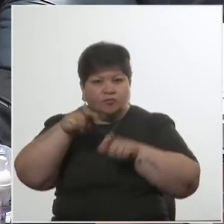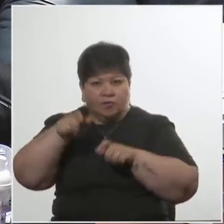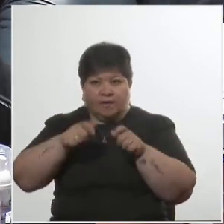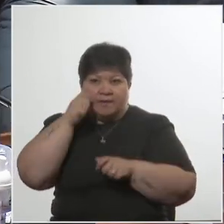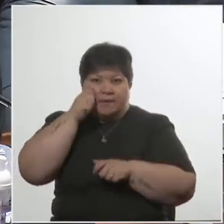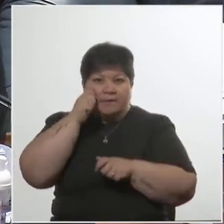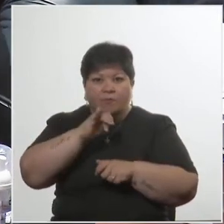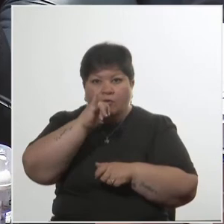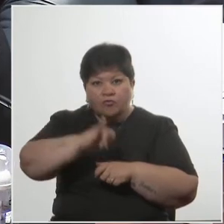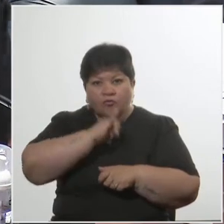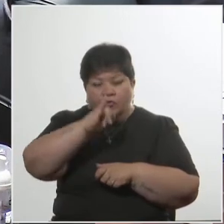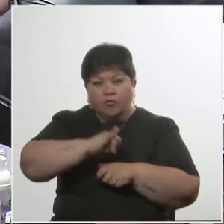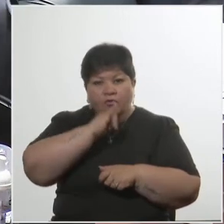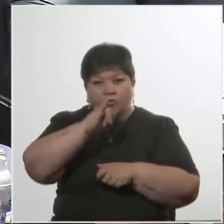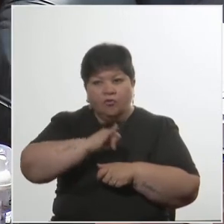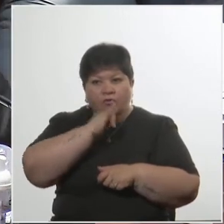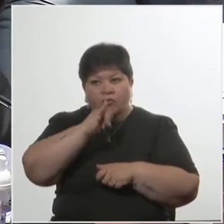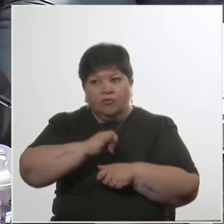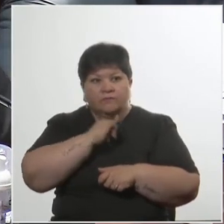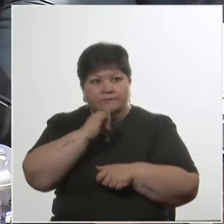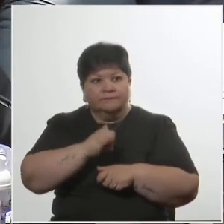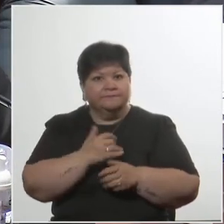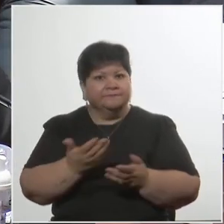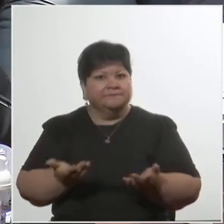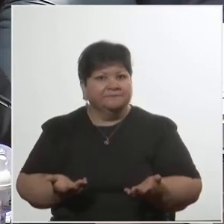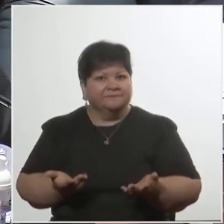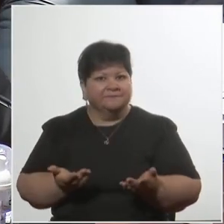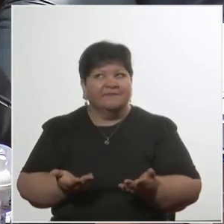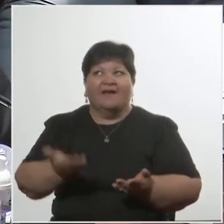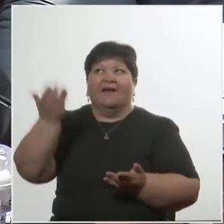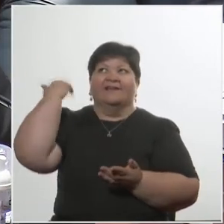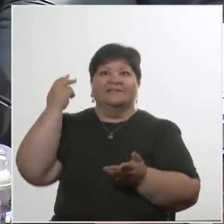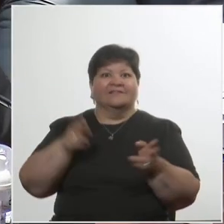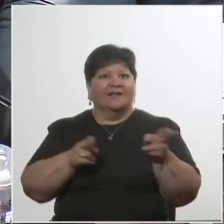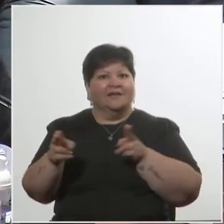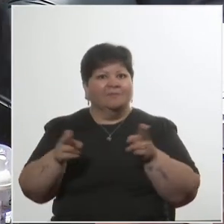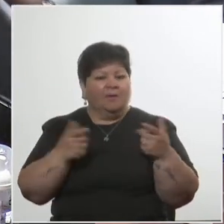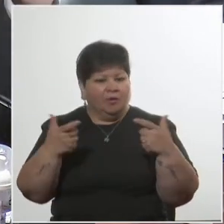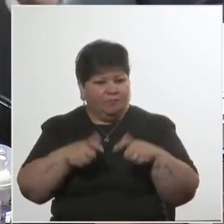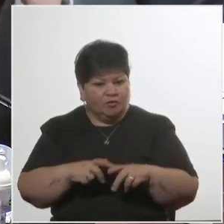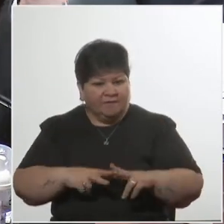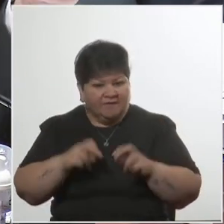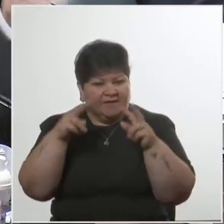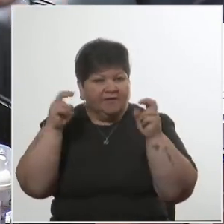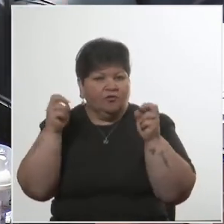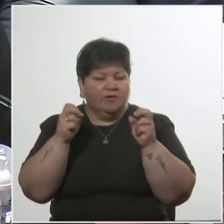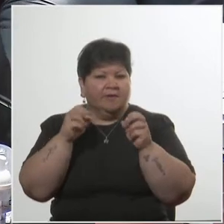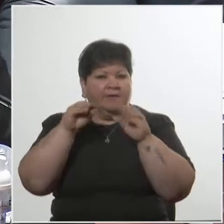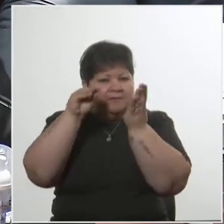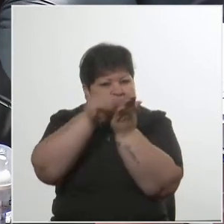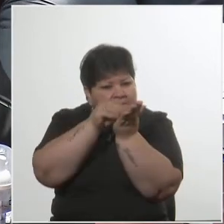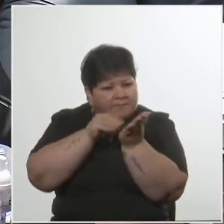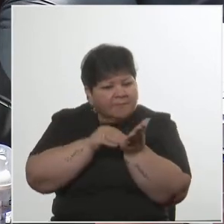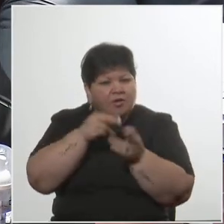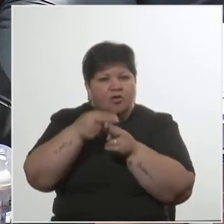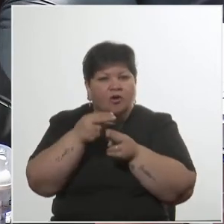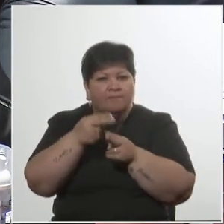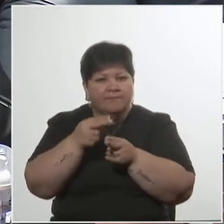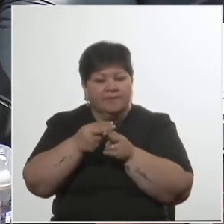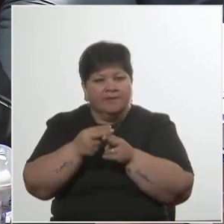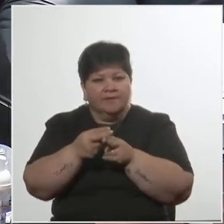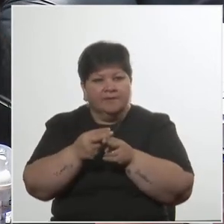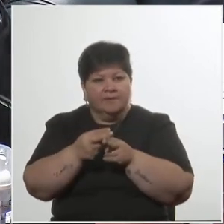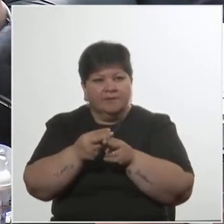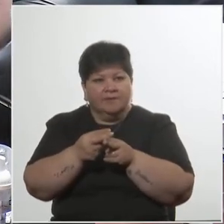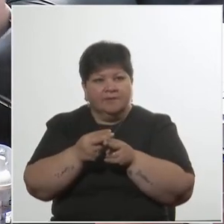testimonio para la época no la comisión investigadora pone nombre y apellido de los hombres